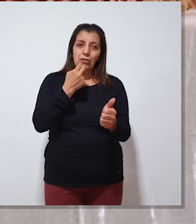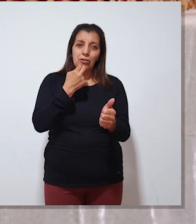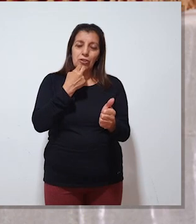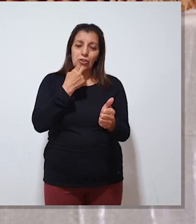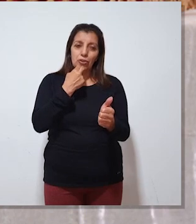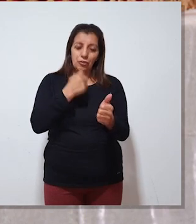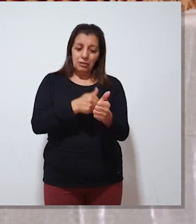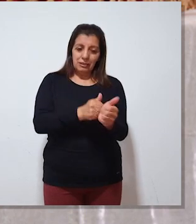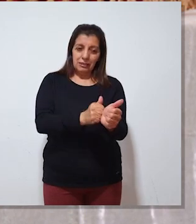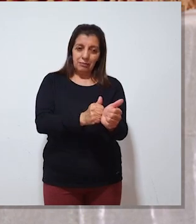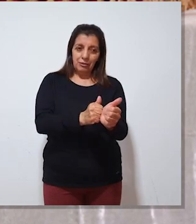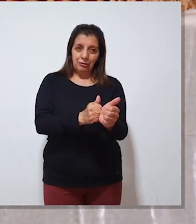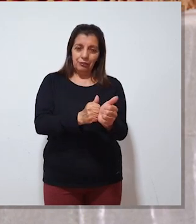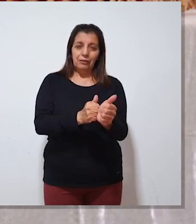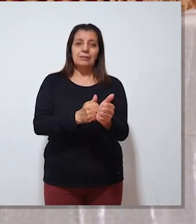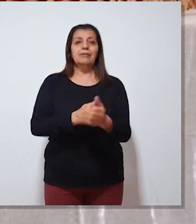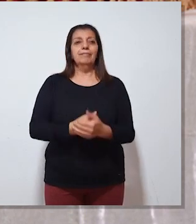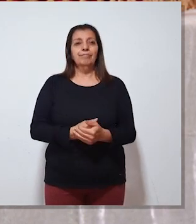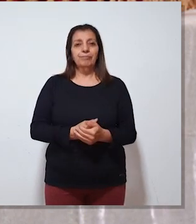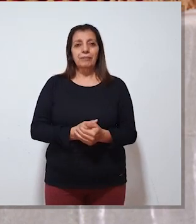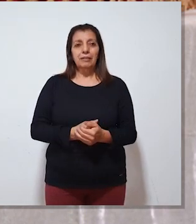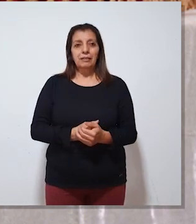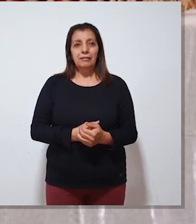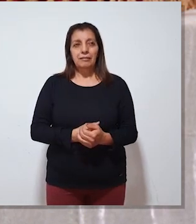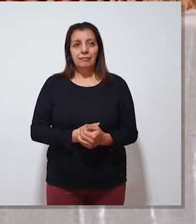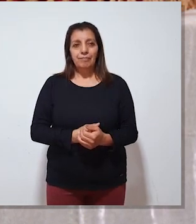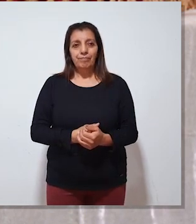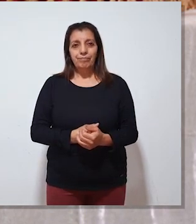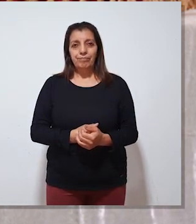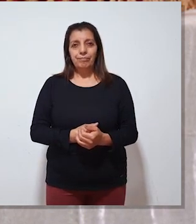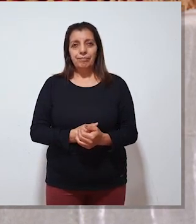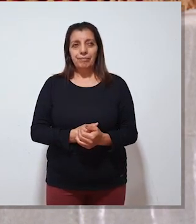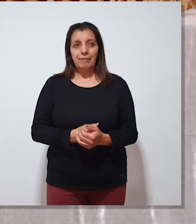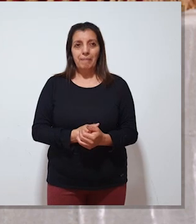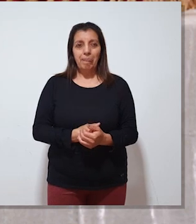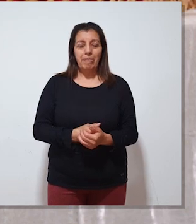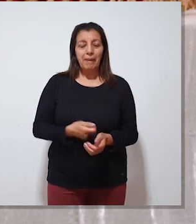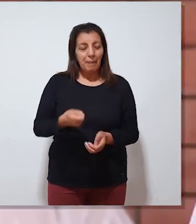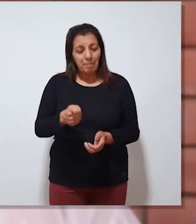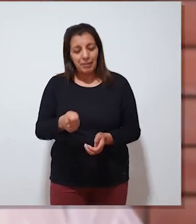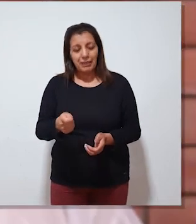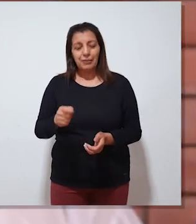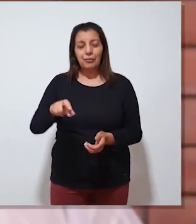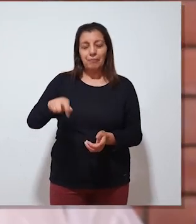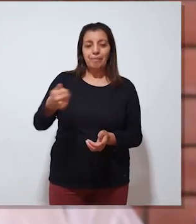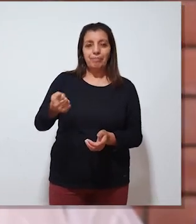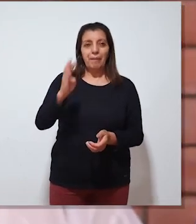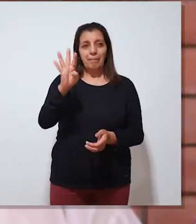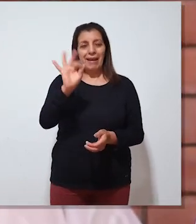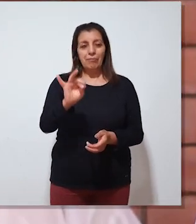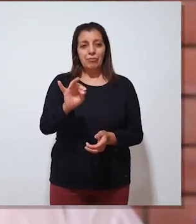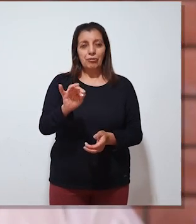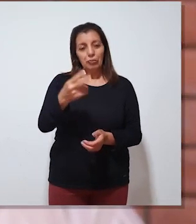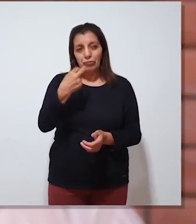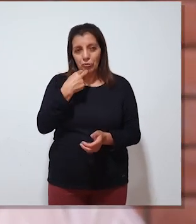Bartolomé, Mateo, Santiago, hijo de Alfeo, Simón, el celote, y Judas, hijo de